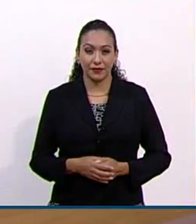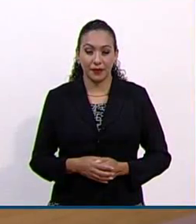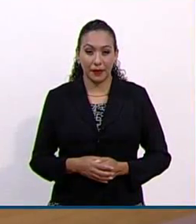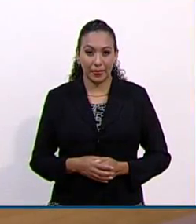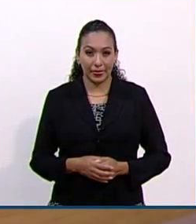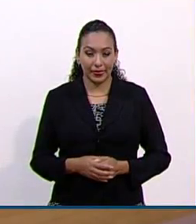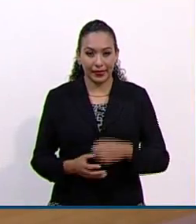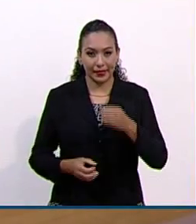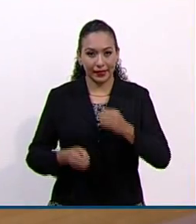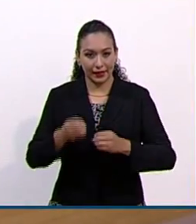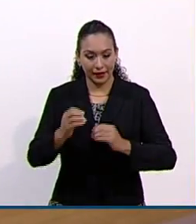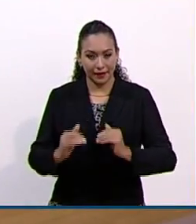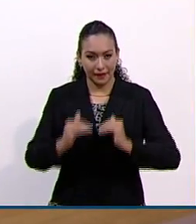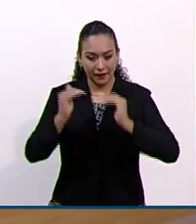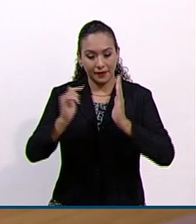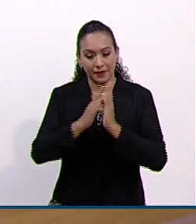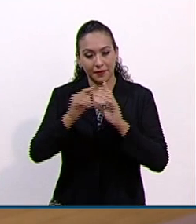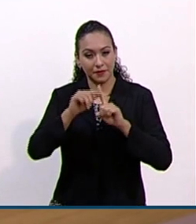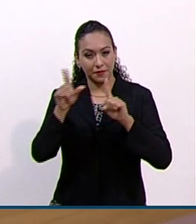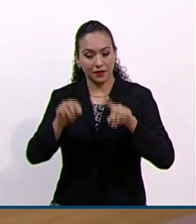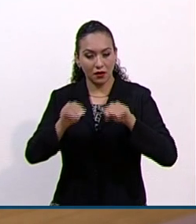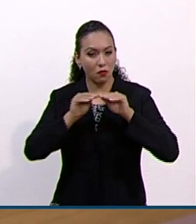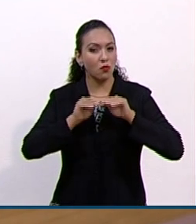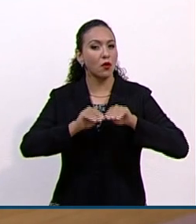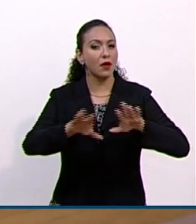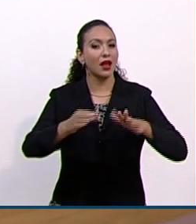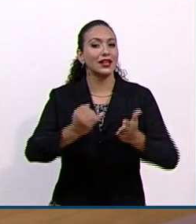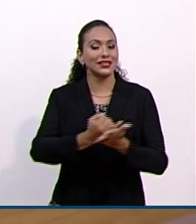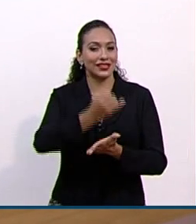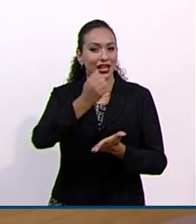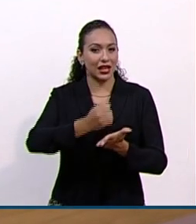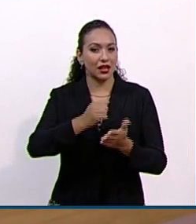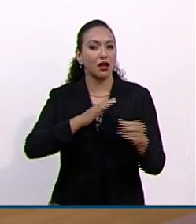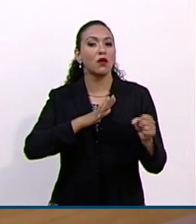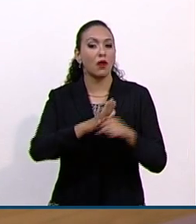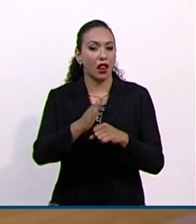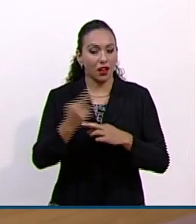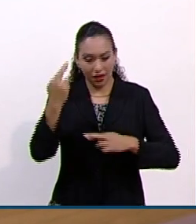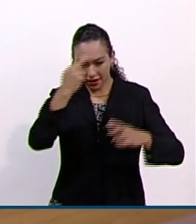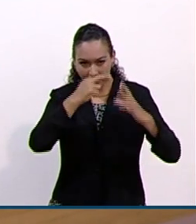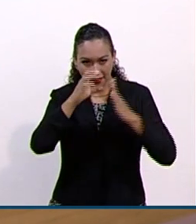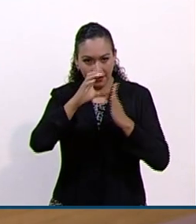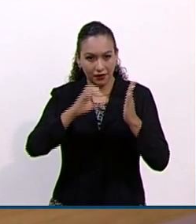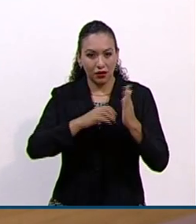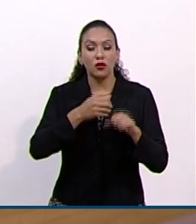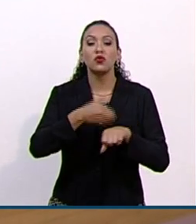La Suprema Corte publicó la sentencia del Pleno en la acción de inconstitucionalidad